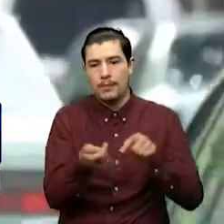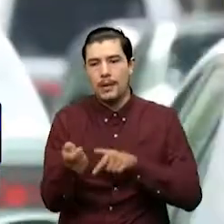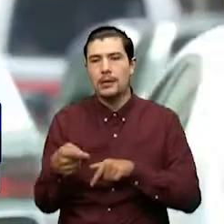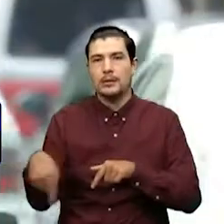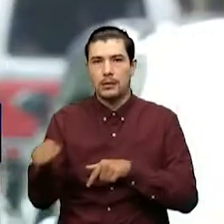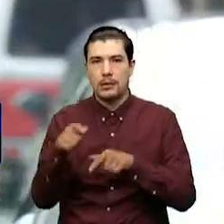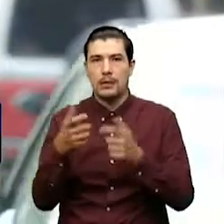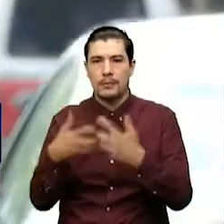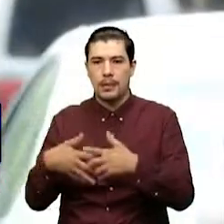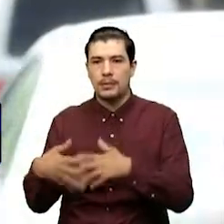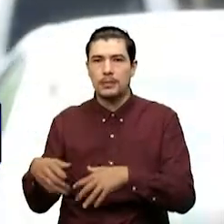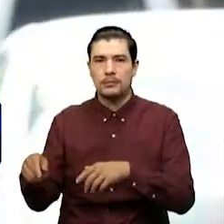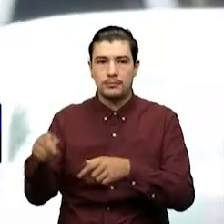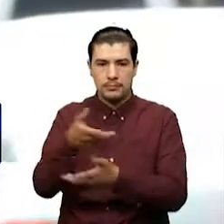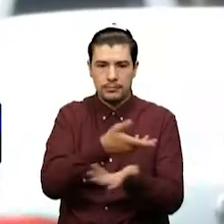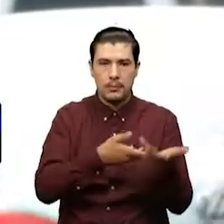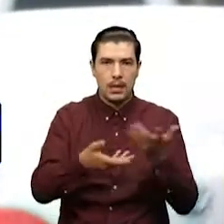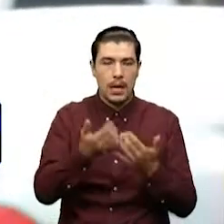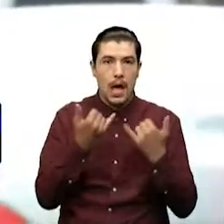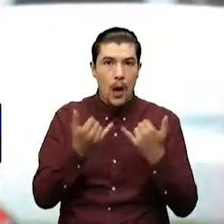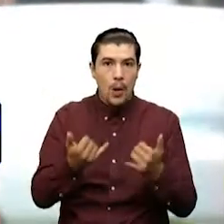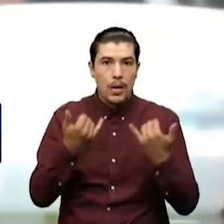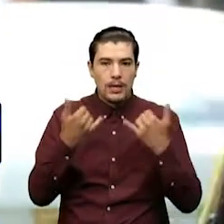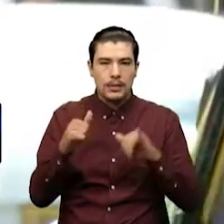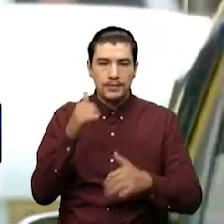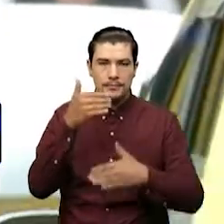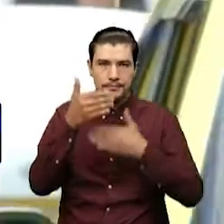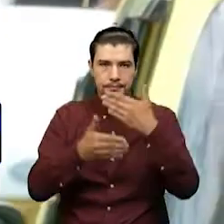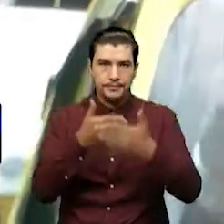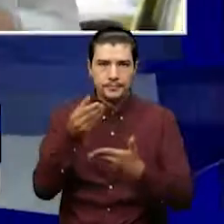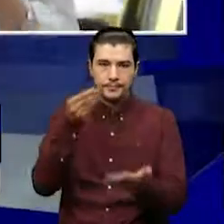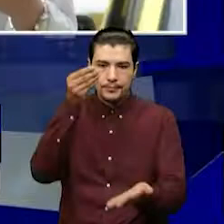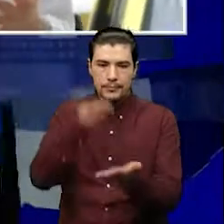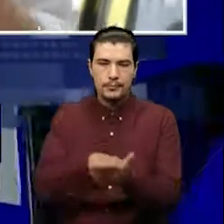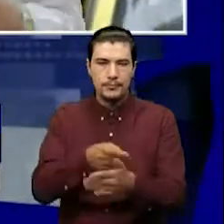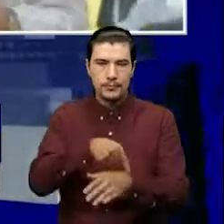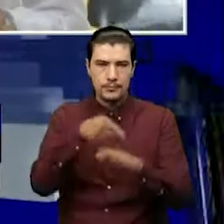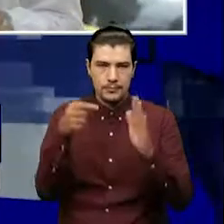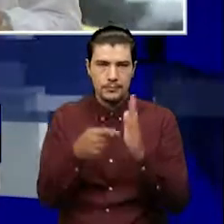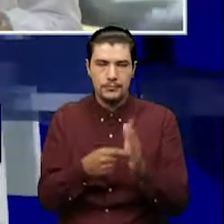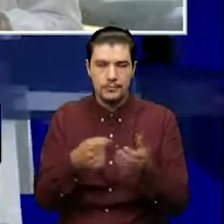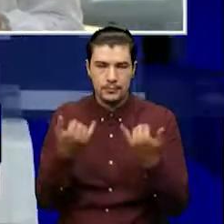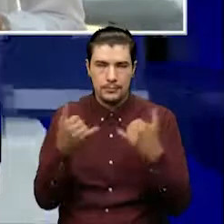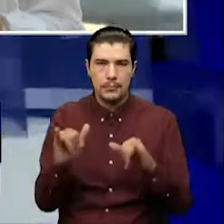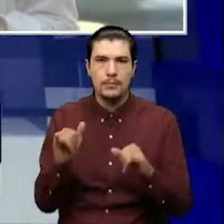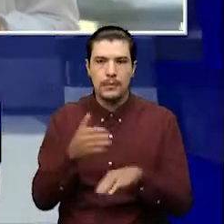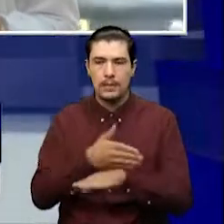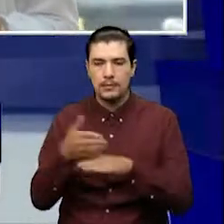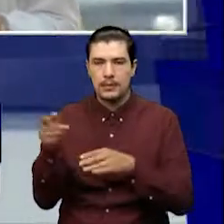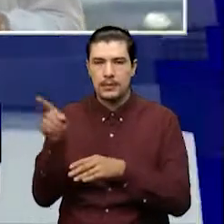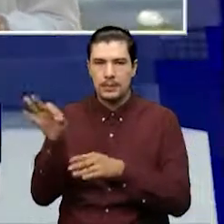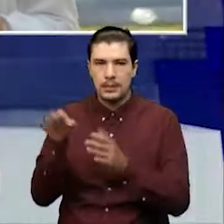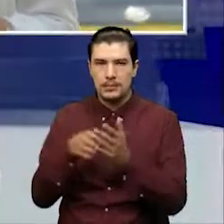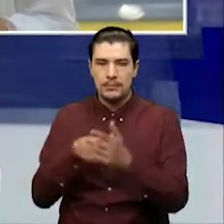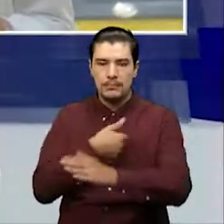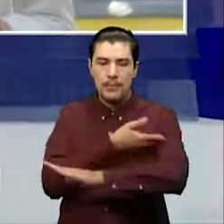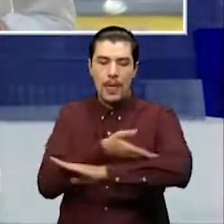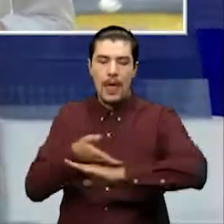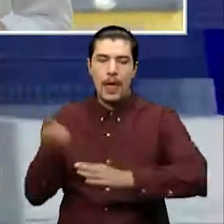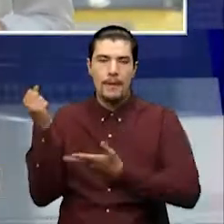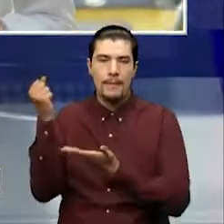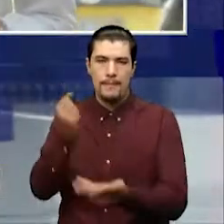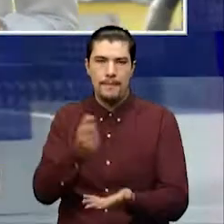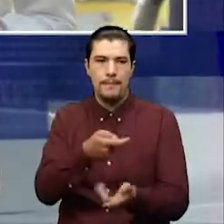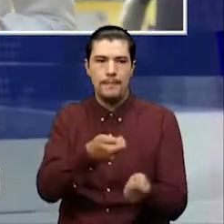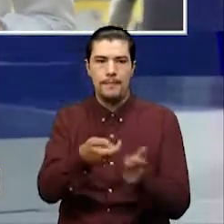bien pues luego de este proceso y de cumplir con los requisitos legales se procederá a desembolsar esos recursos por el momento es toda la información